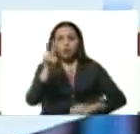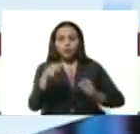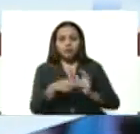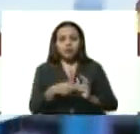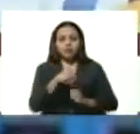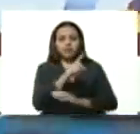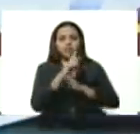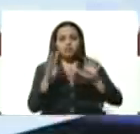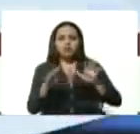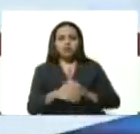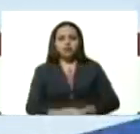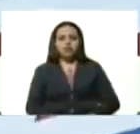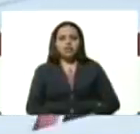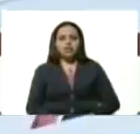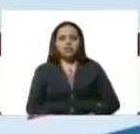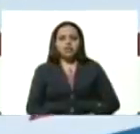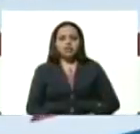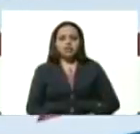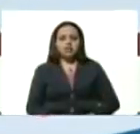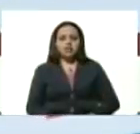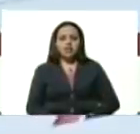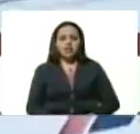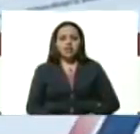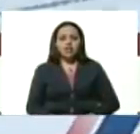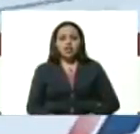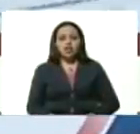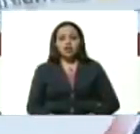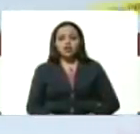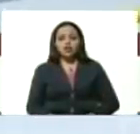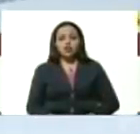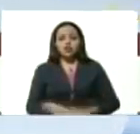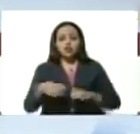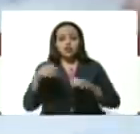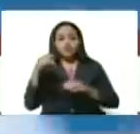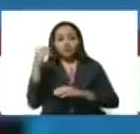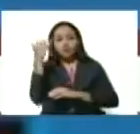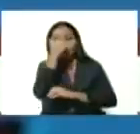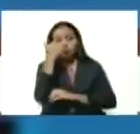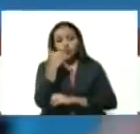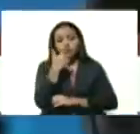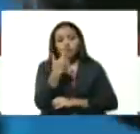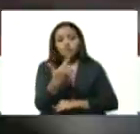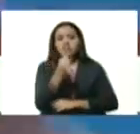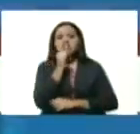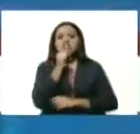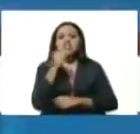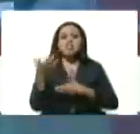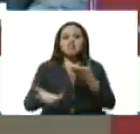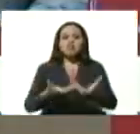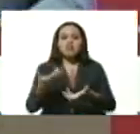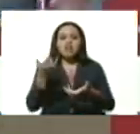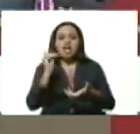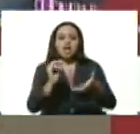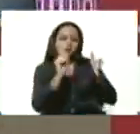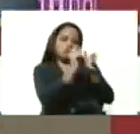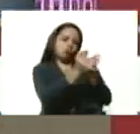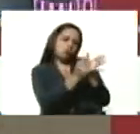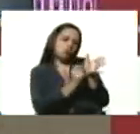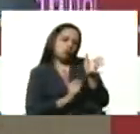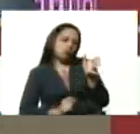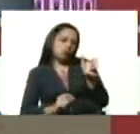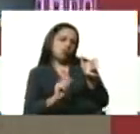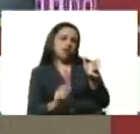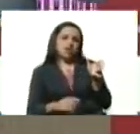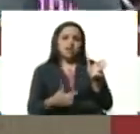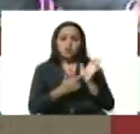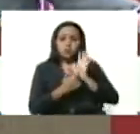Times publica ¿quién fue el responsable del incendio de la ayuda humanitaria para Venezuela? Y publica un croquis y señala